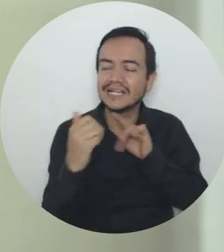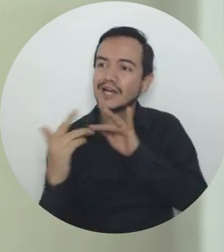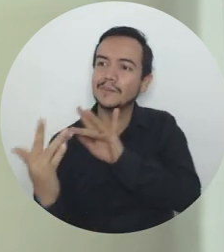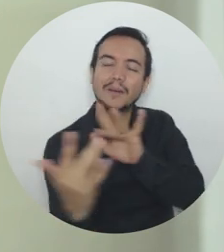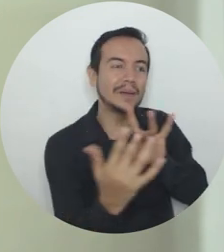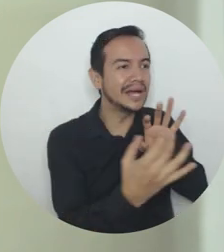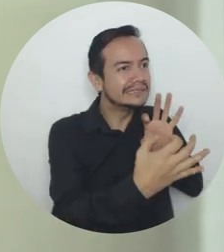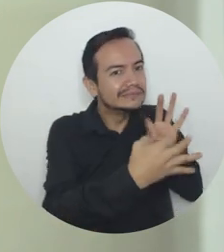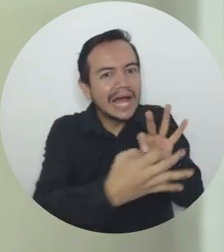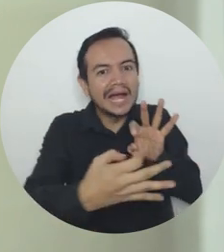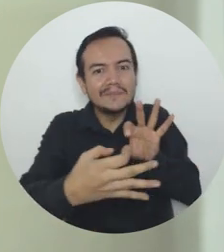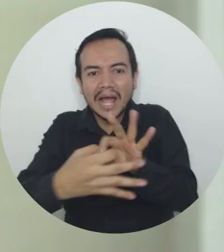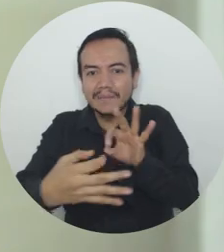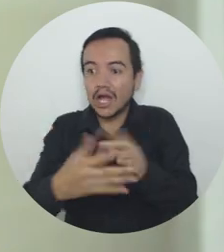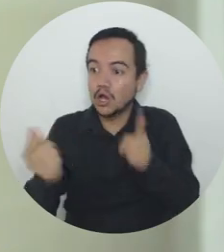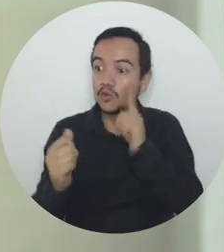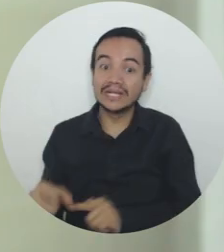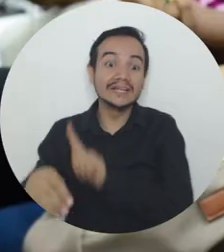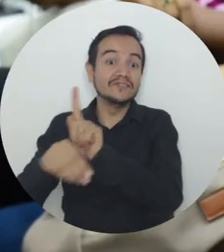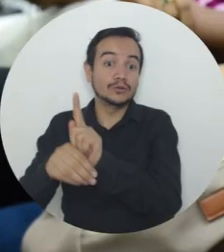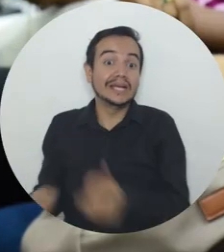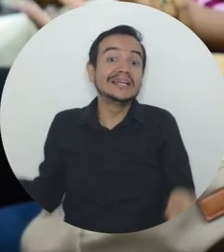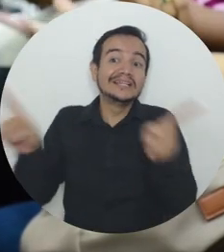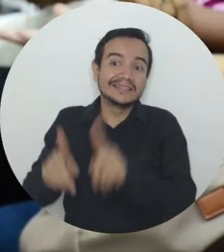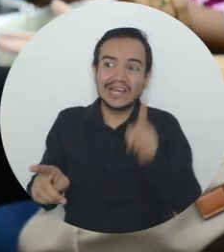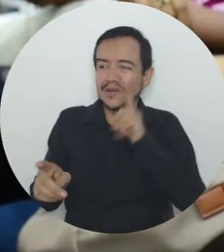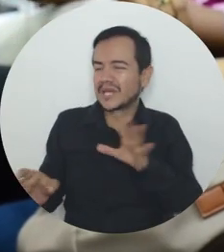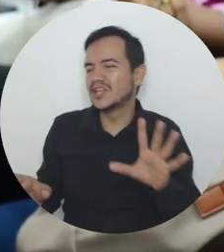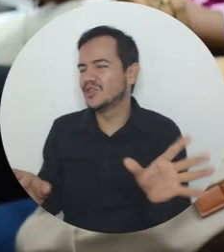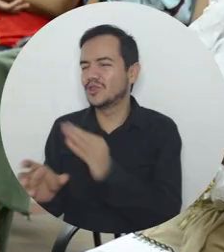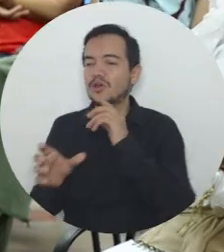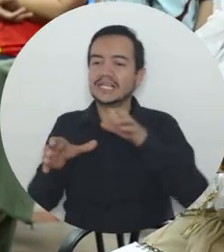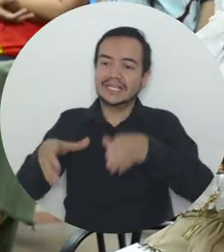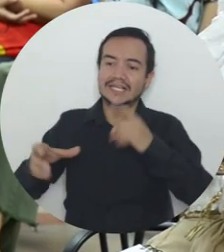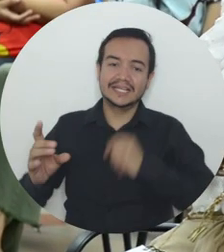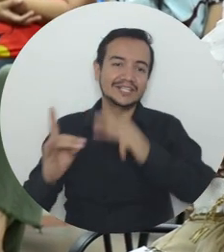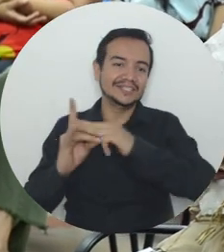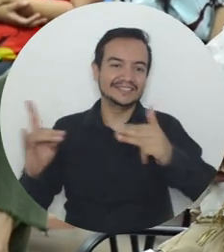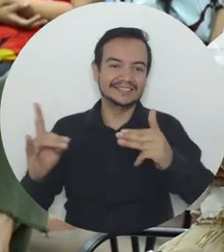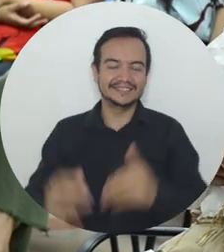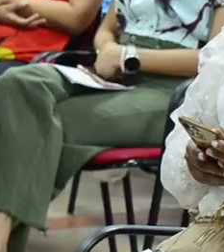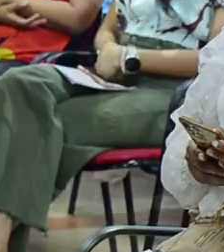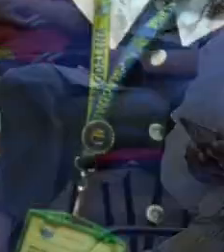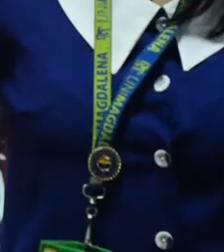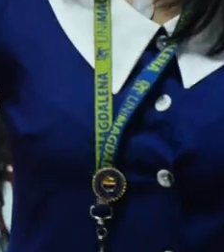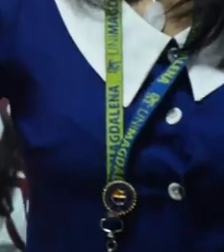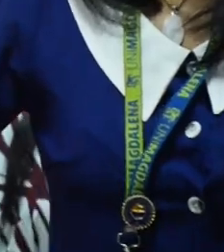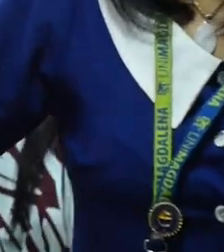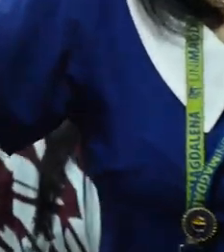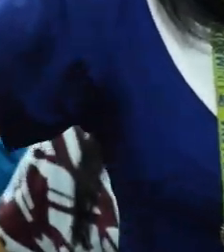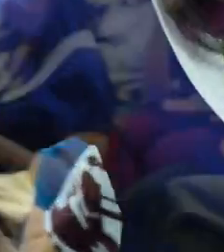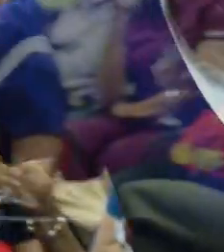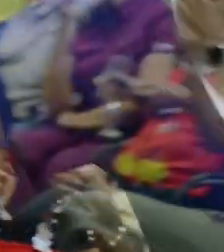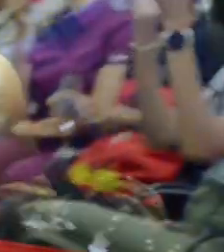fortalecen nuestros lazos de amor, no solo en la facultad, sino a nuestra institución, como lo es la Universidad del Magdalena.